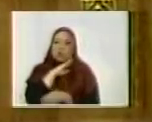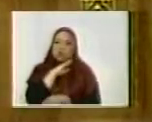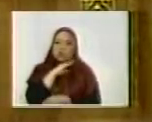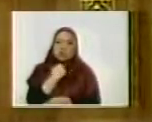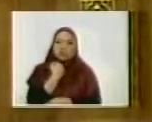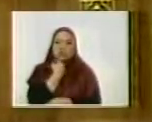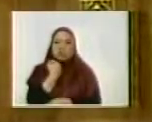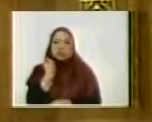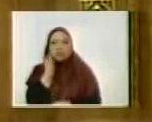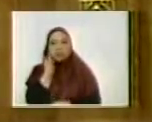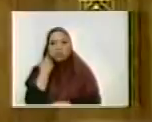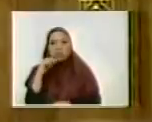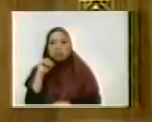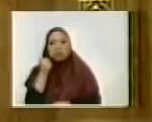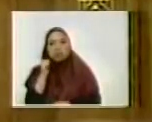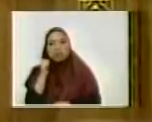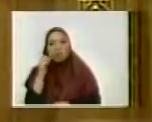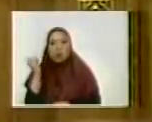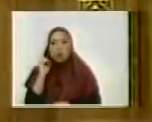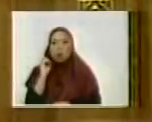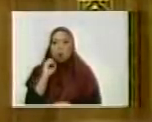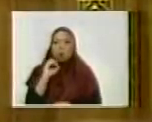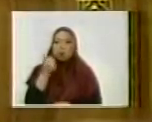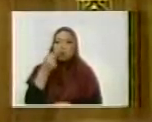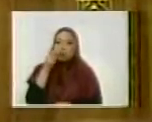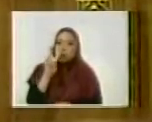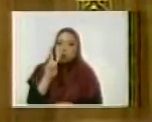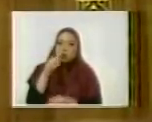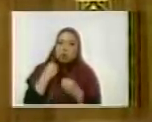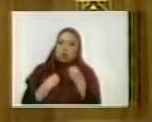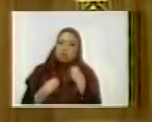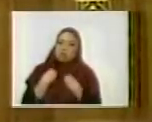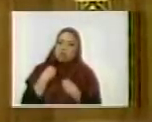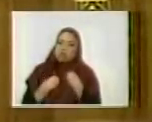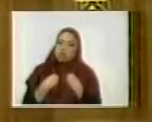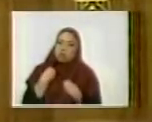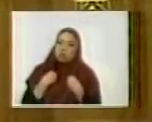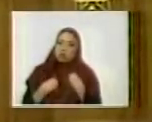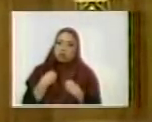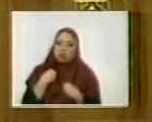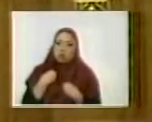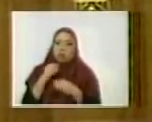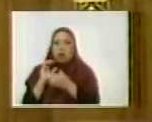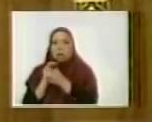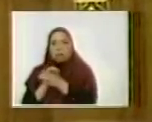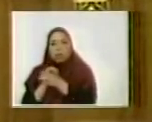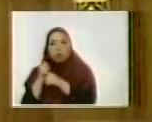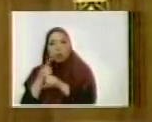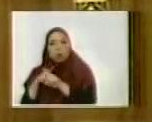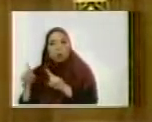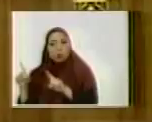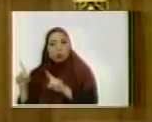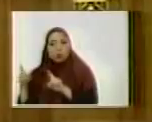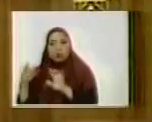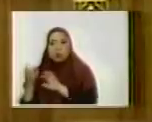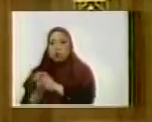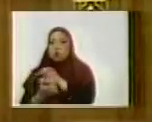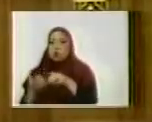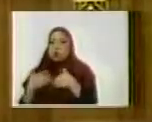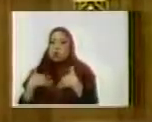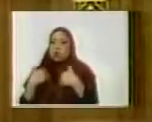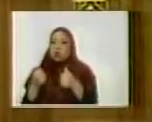hace más de 10 o 12 días me llamó preocupado David Nieves de la situación de